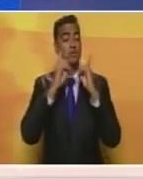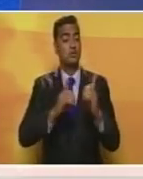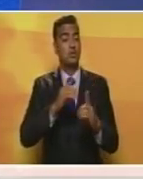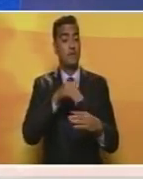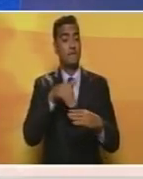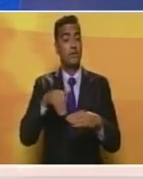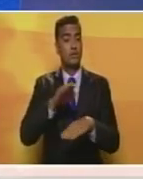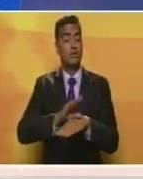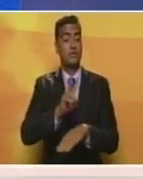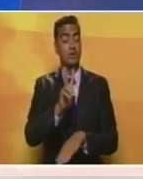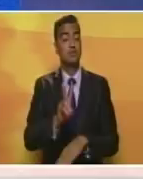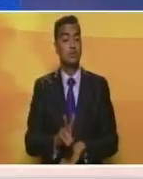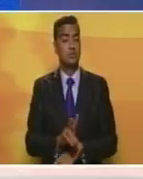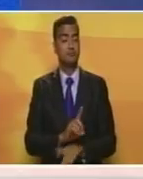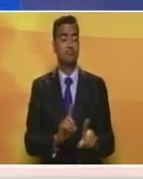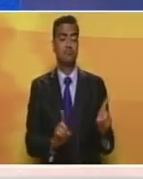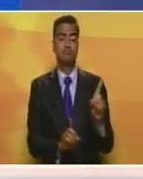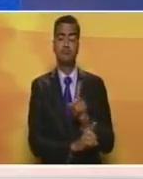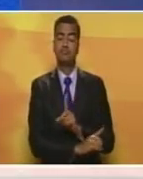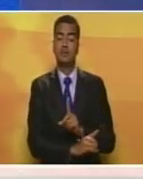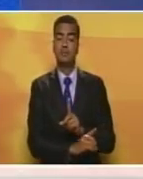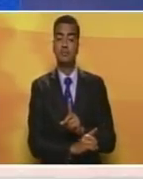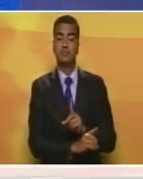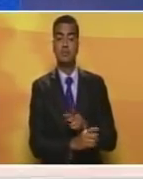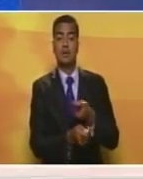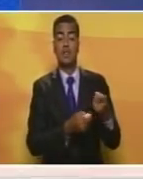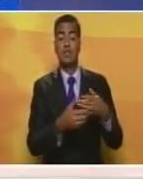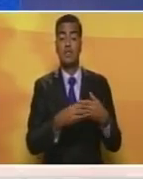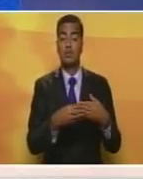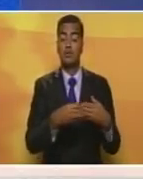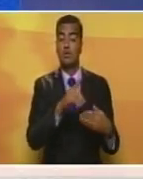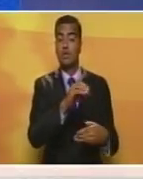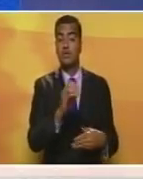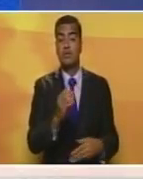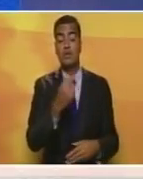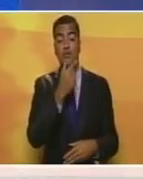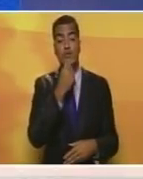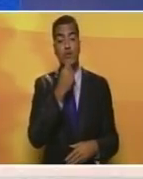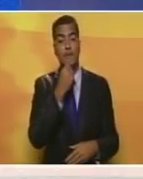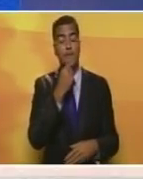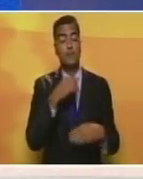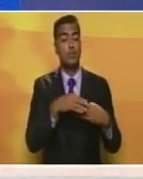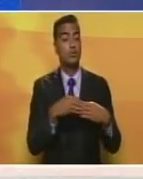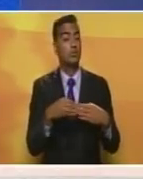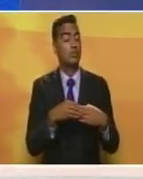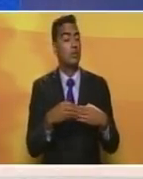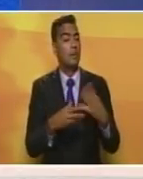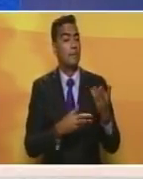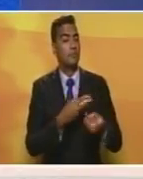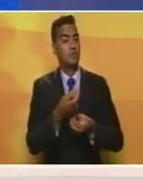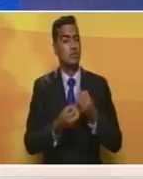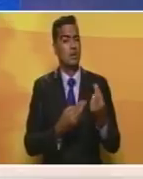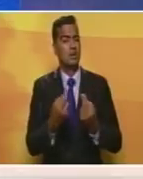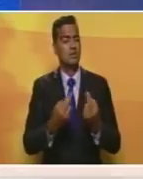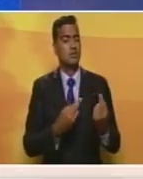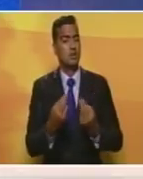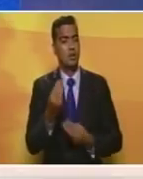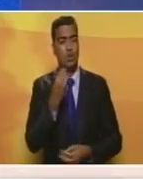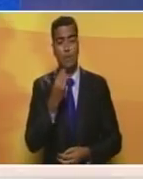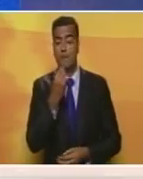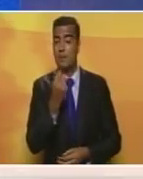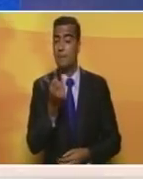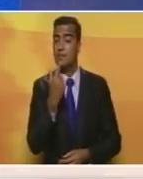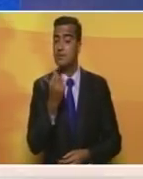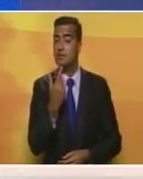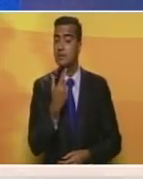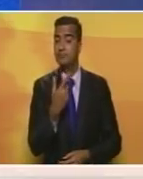prestación del servicio de acuerdo con las leyes aeronáuticas del país. Tito López, presidente de la Cámara de la